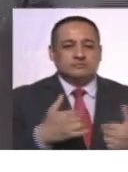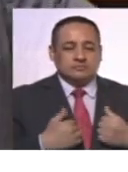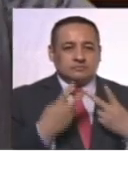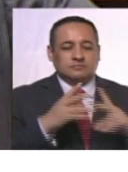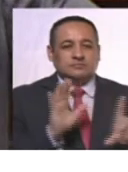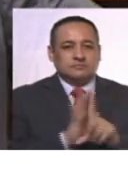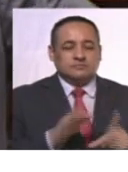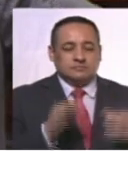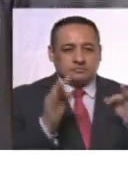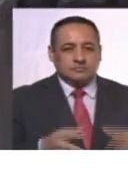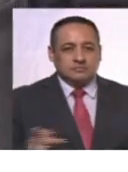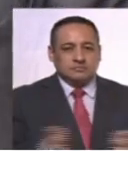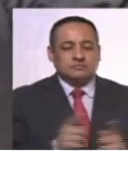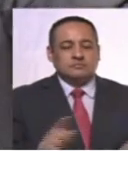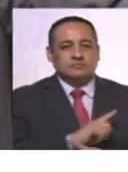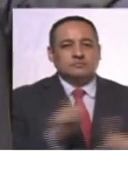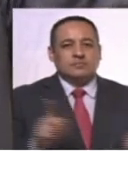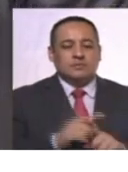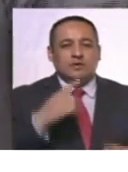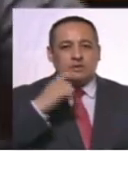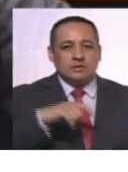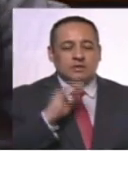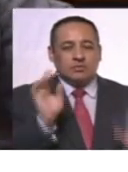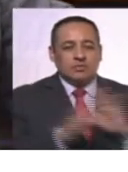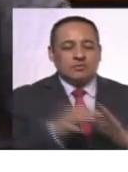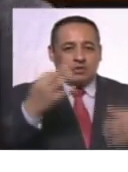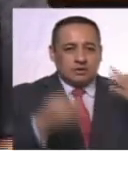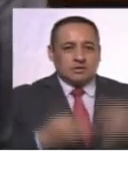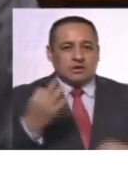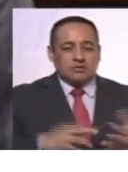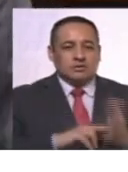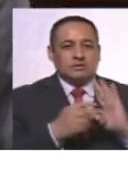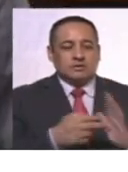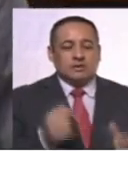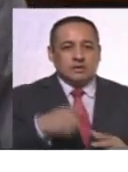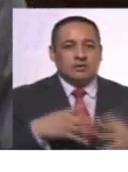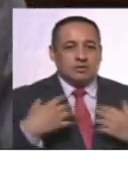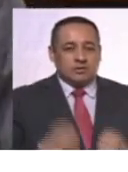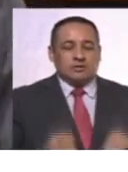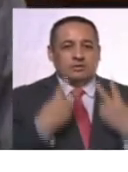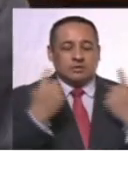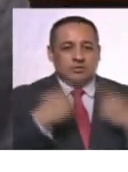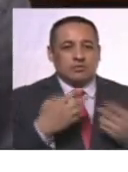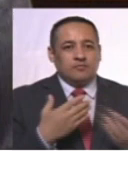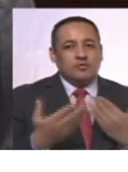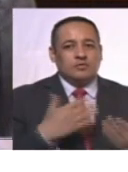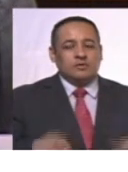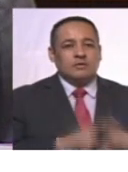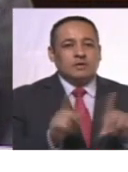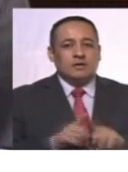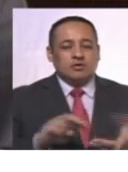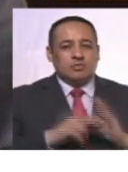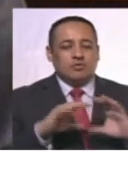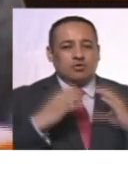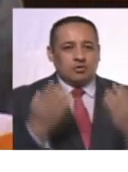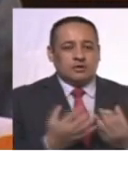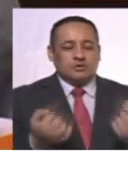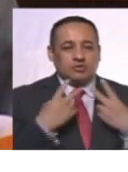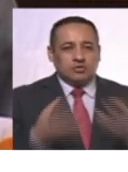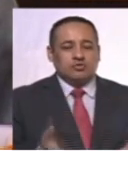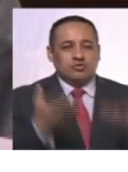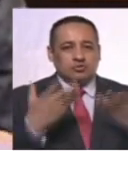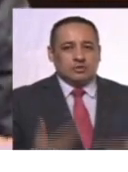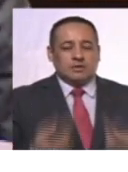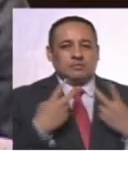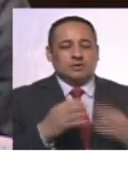ley expresa, ¿no es cierto?, no le corresponde ese cálculo. O sea, los procuradores a su modo. Entonces, aquí también como Parlamento nos